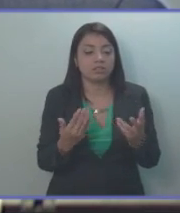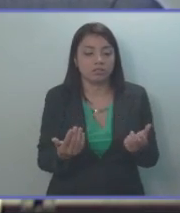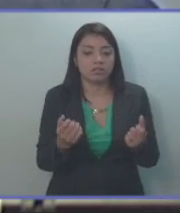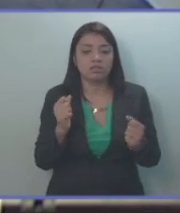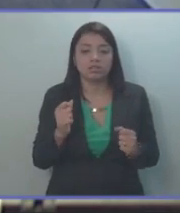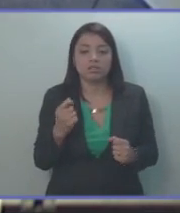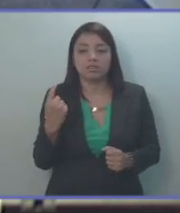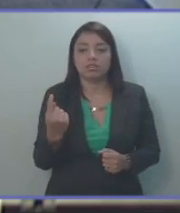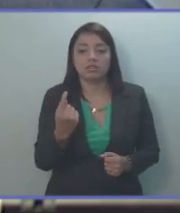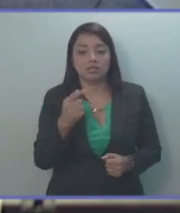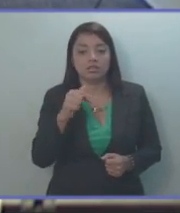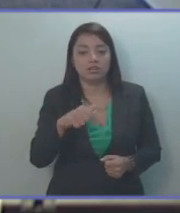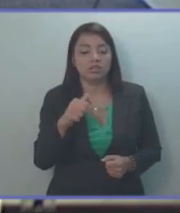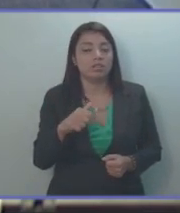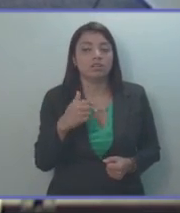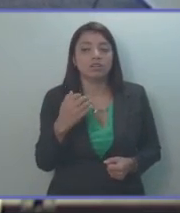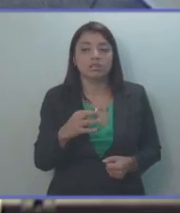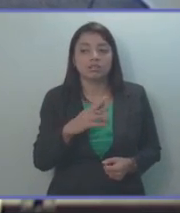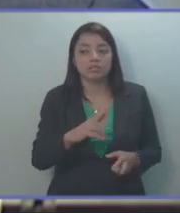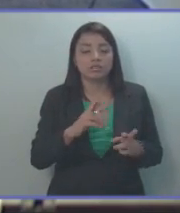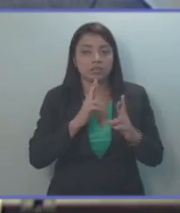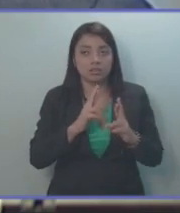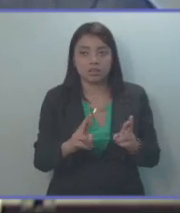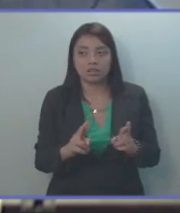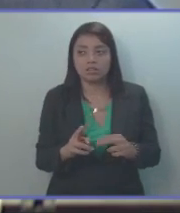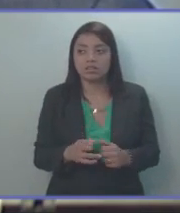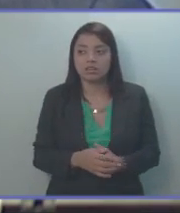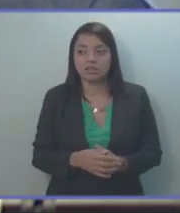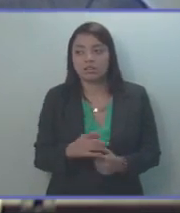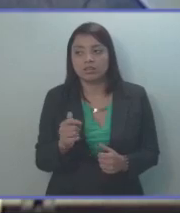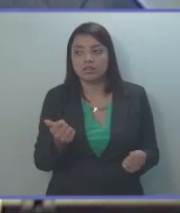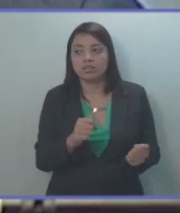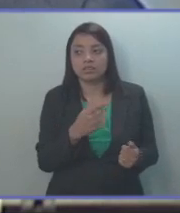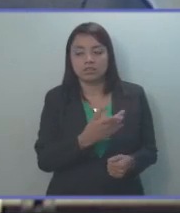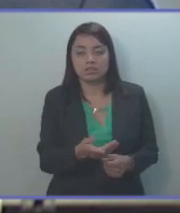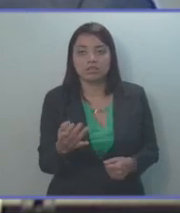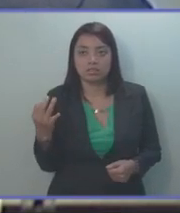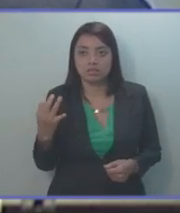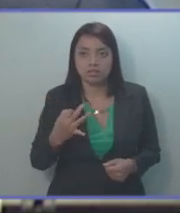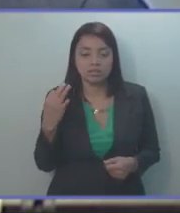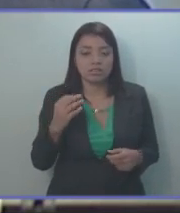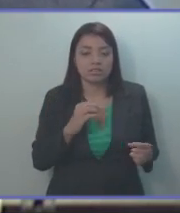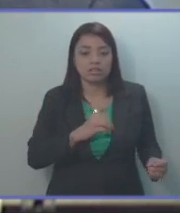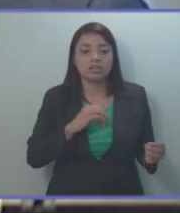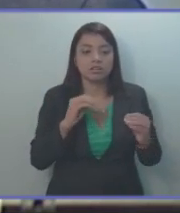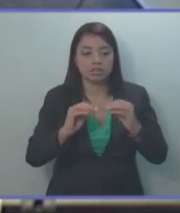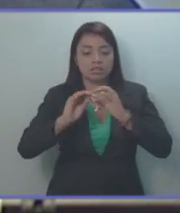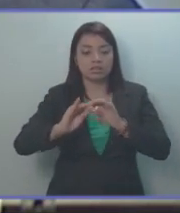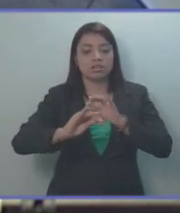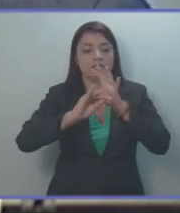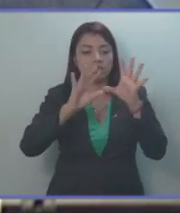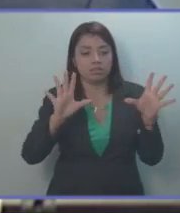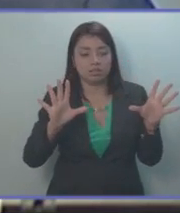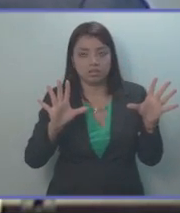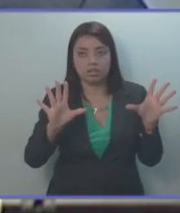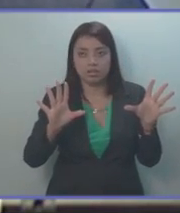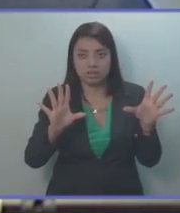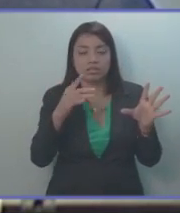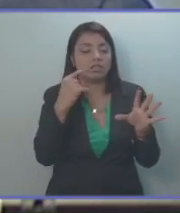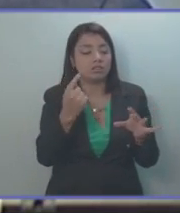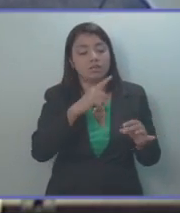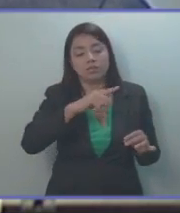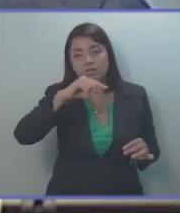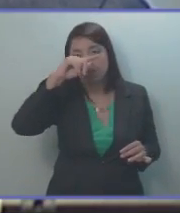en los tiempos actuales debiese respondérseles con las medidas efectivas, claras y precisas que un